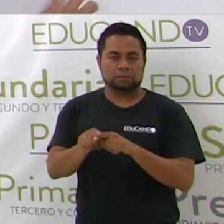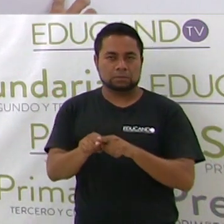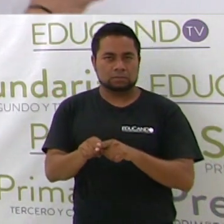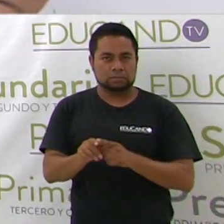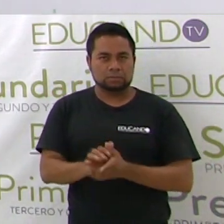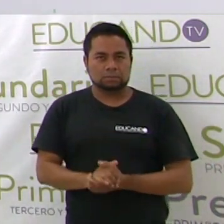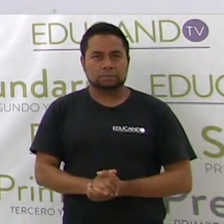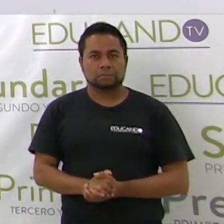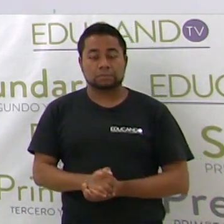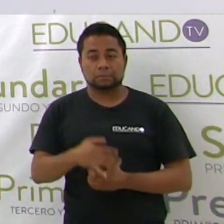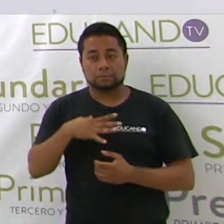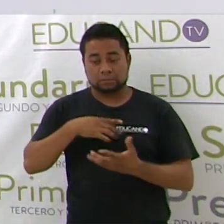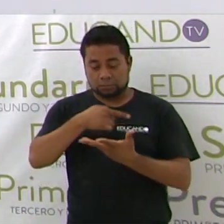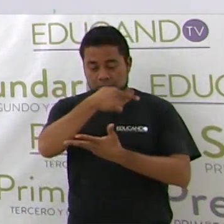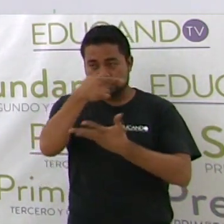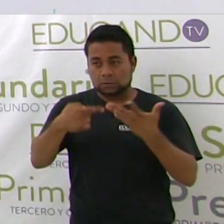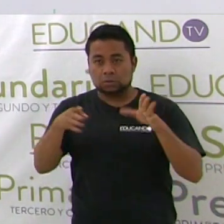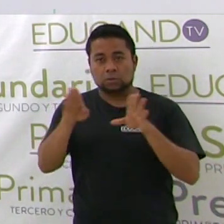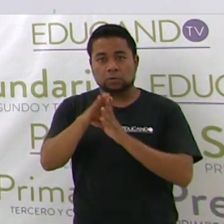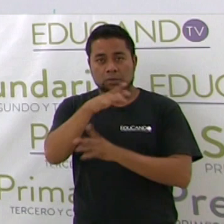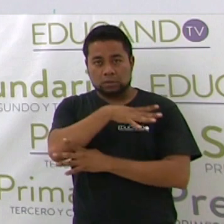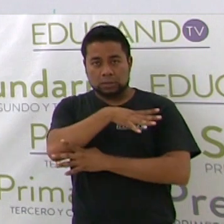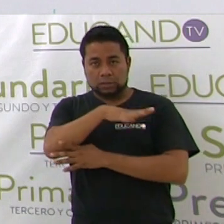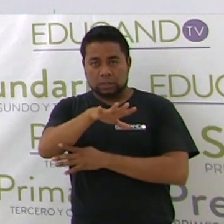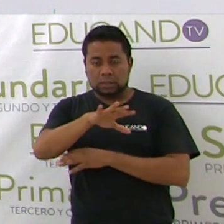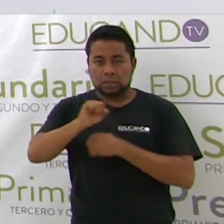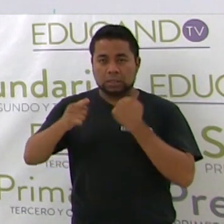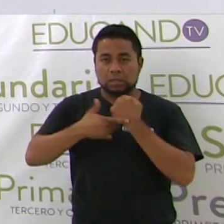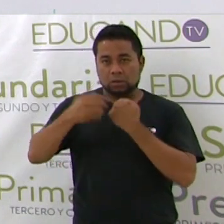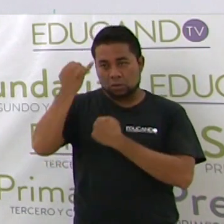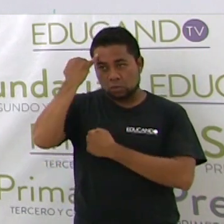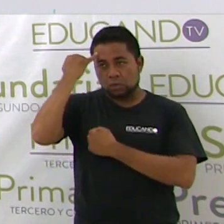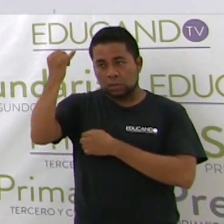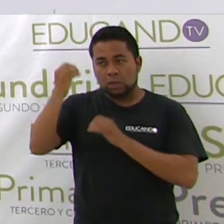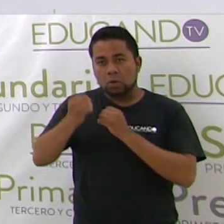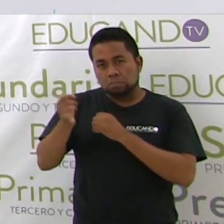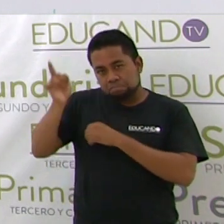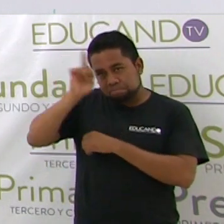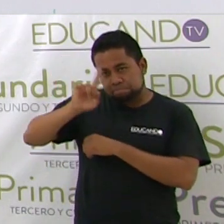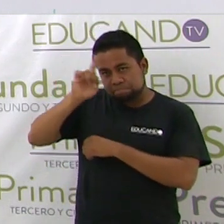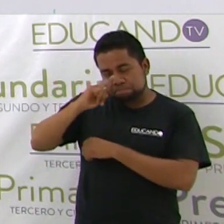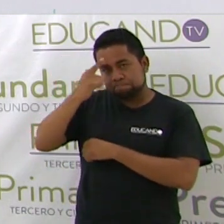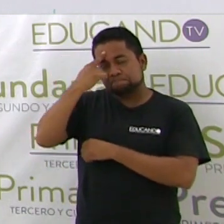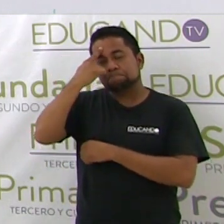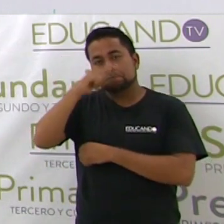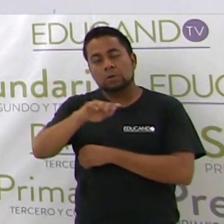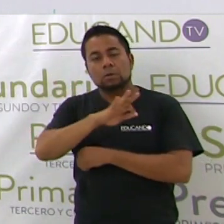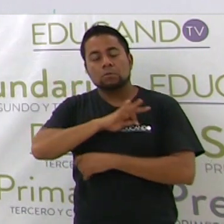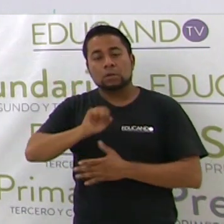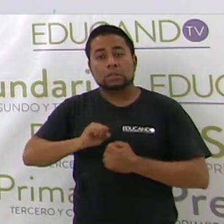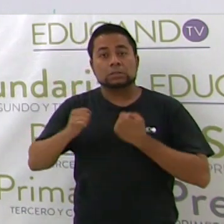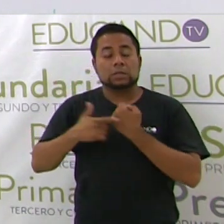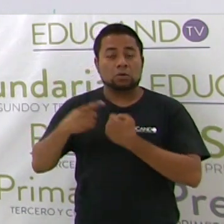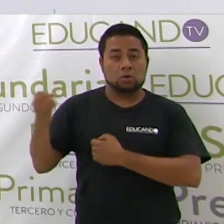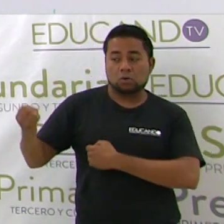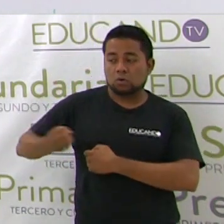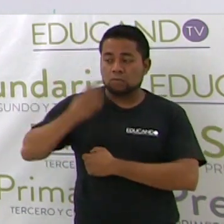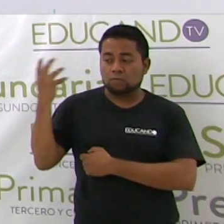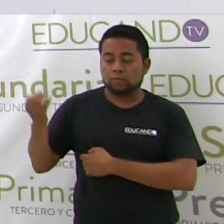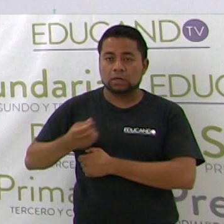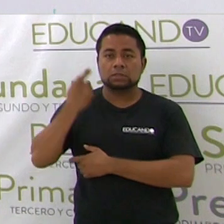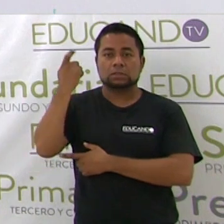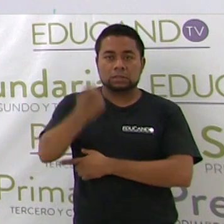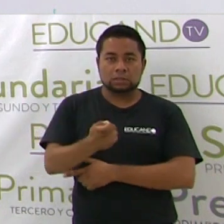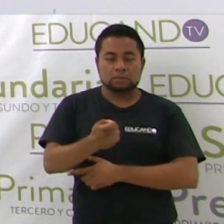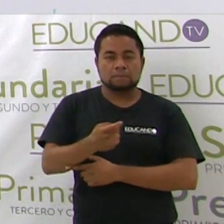son a grandes rasgos algunas ideas o bien orientaciones para hacer una conferencia. ¿Qué